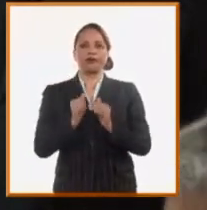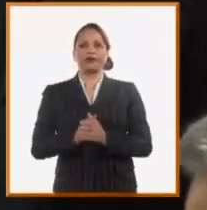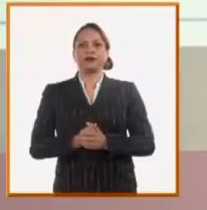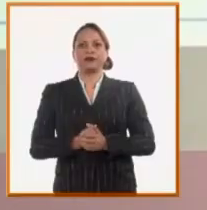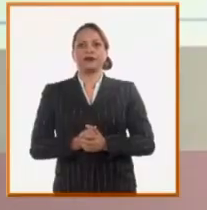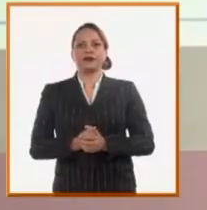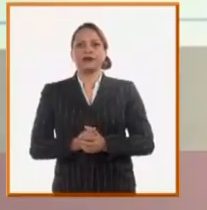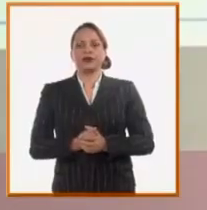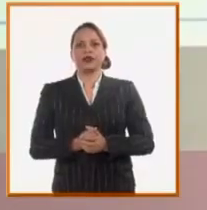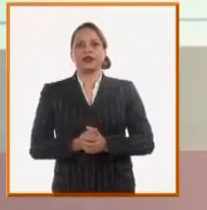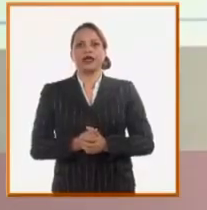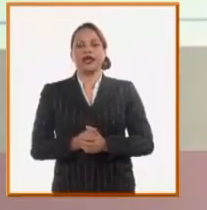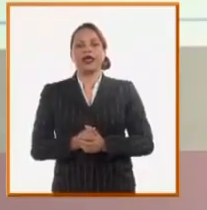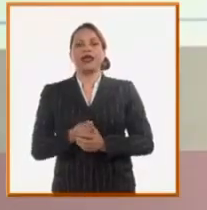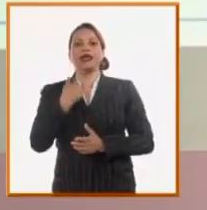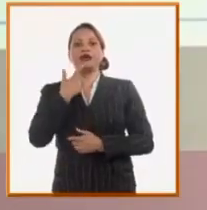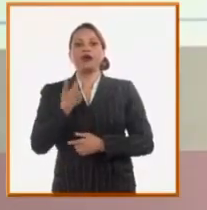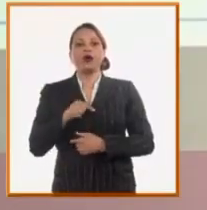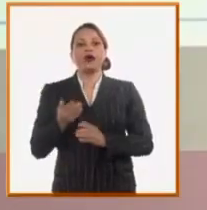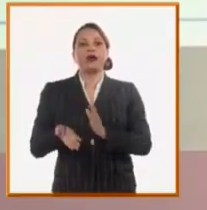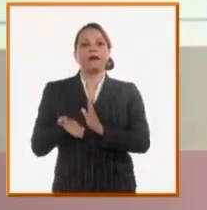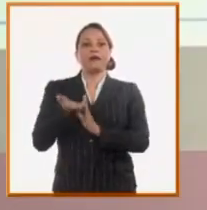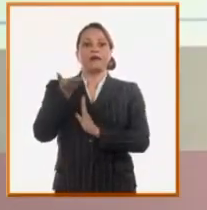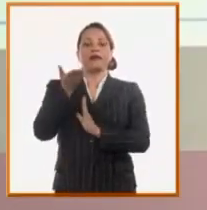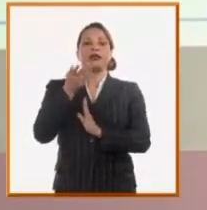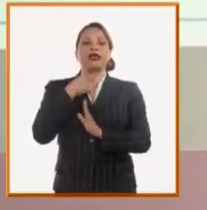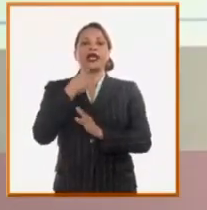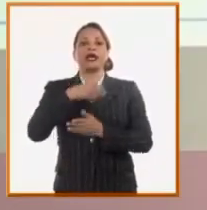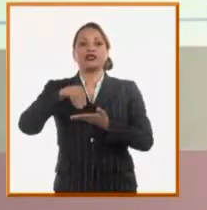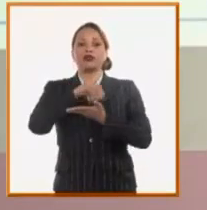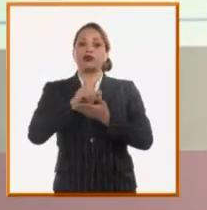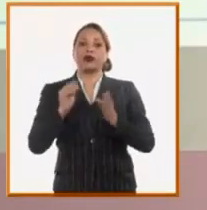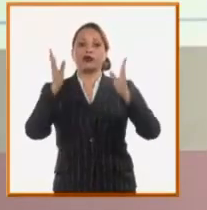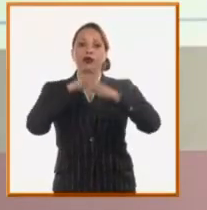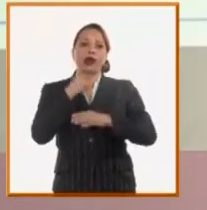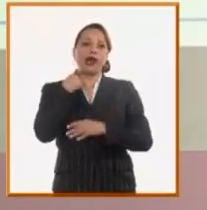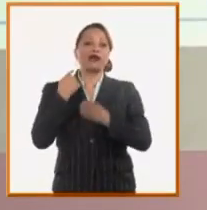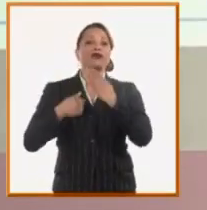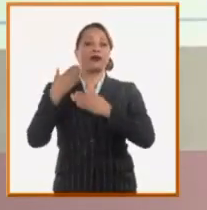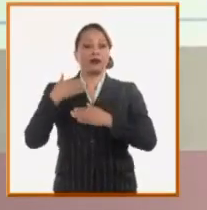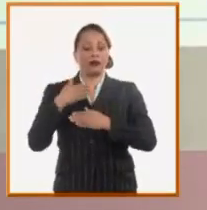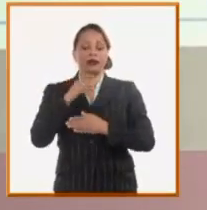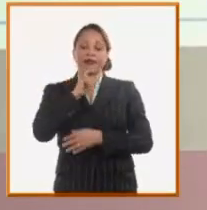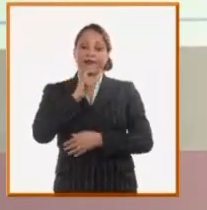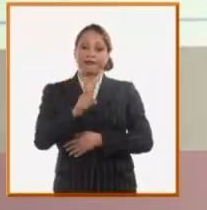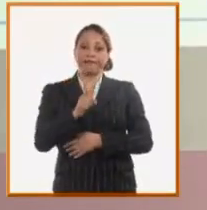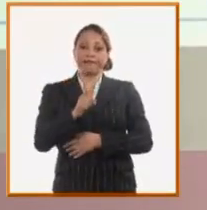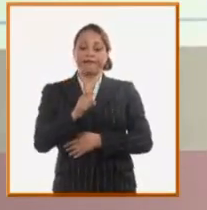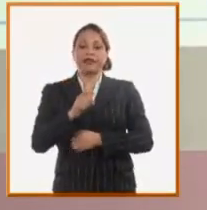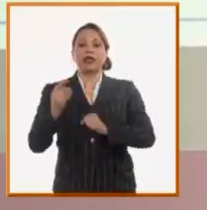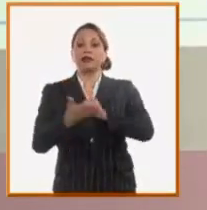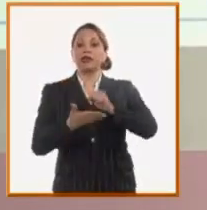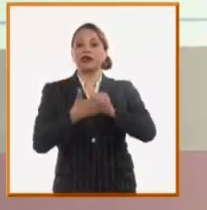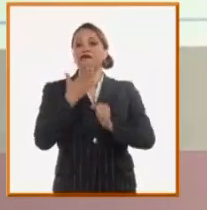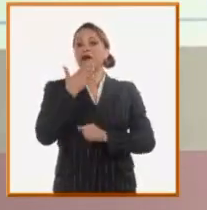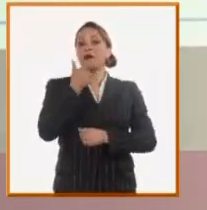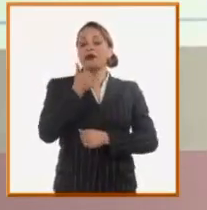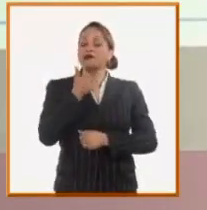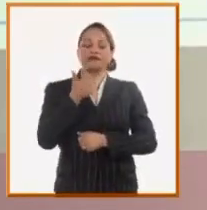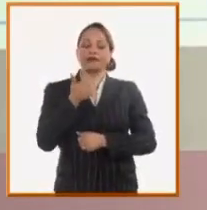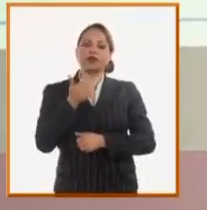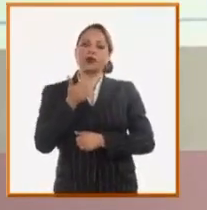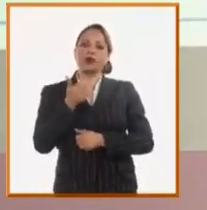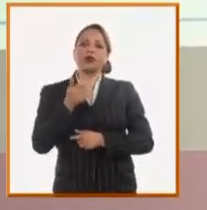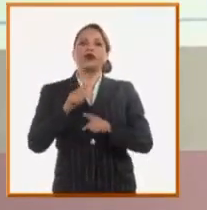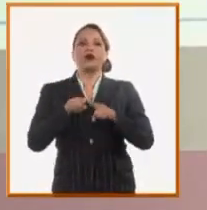un punto de inflexión en la caída que ha tenido la producción de azúcar en los últimos años. No es para nada una zafra buena,